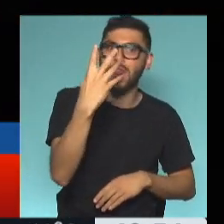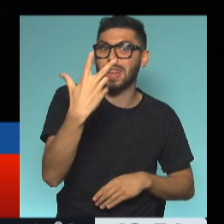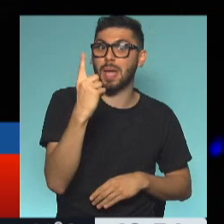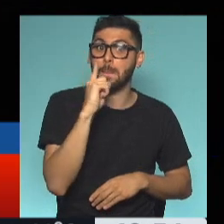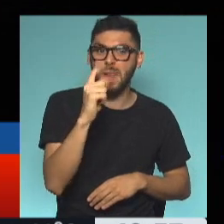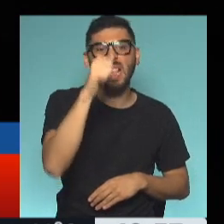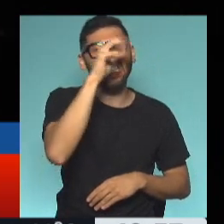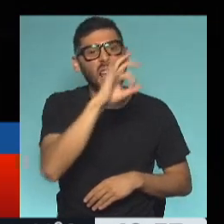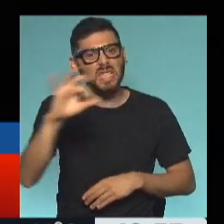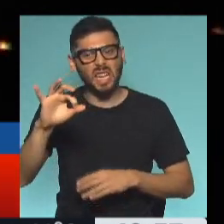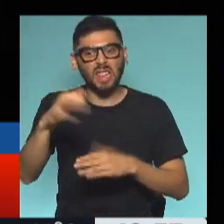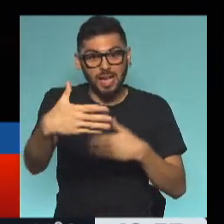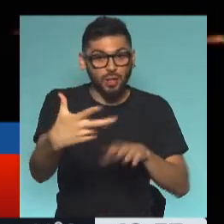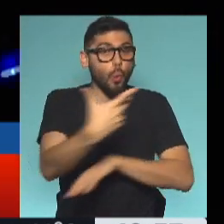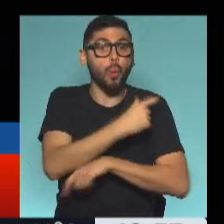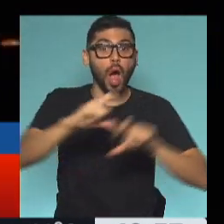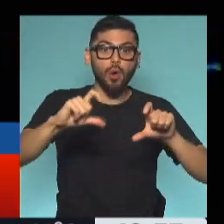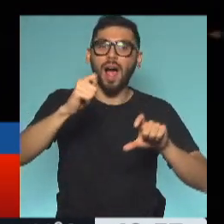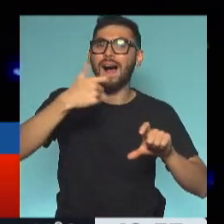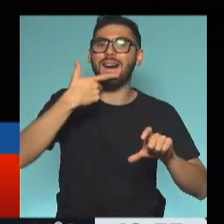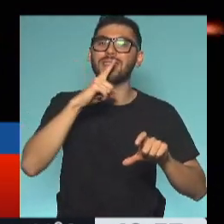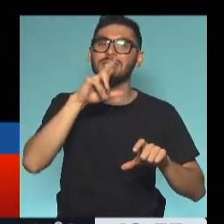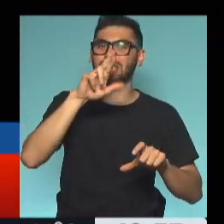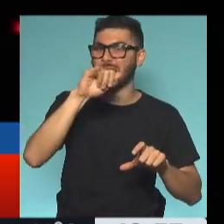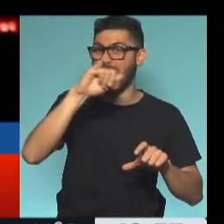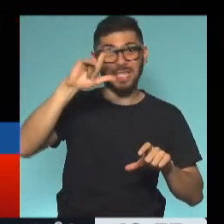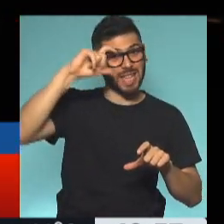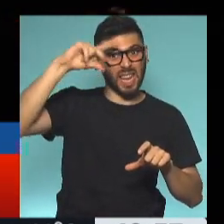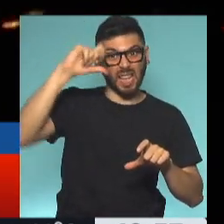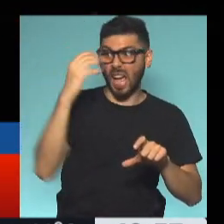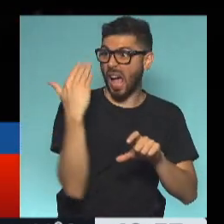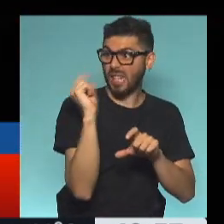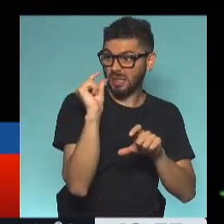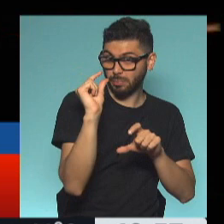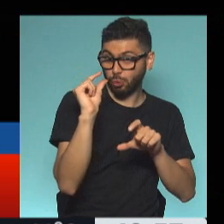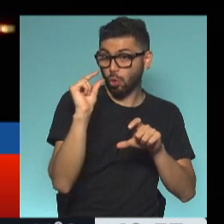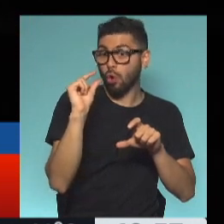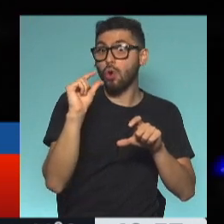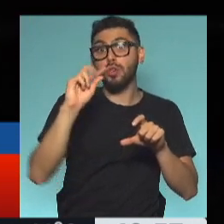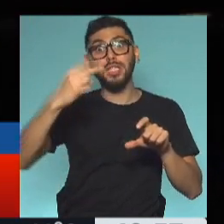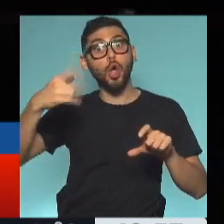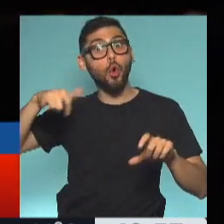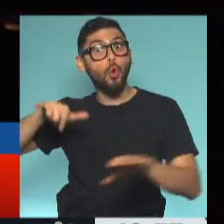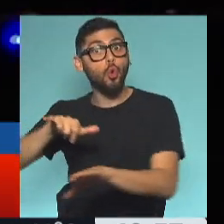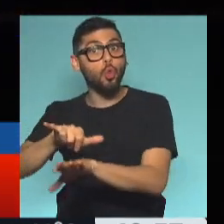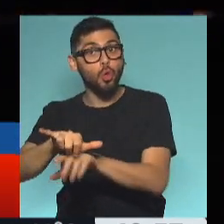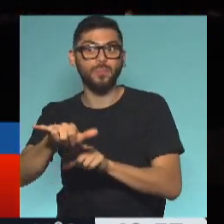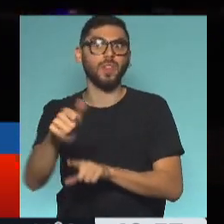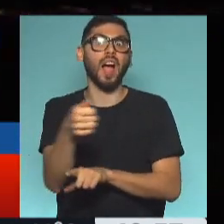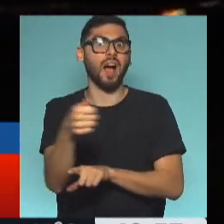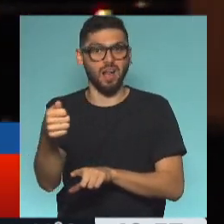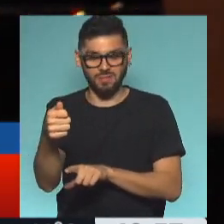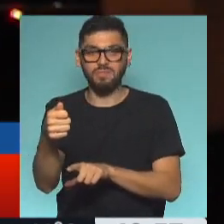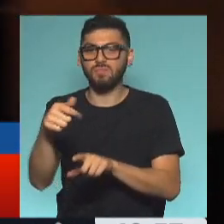843.600 vacunas AstraZeneca. Hace instantes nada más, hace segundos, llegó este avión de Aerolíneas Argentinas con